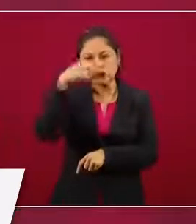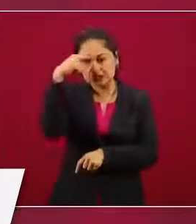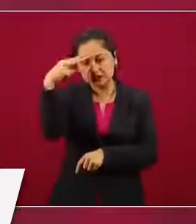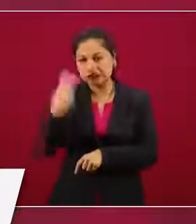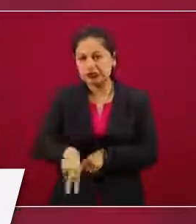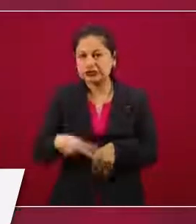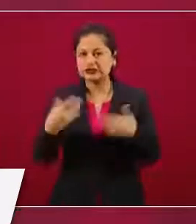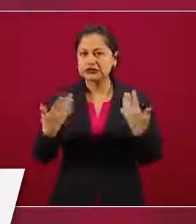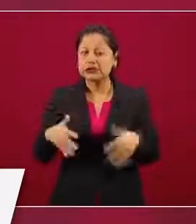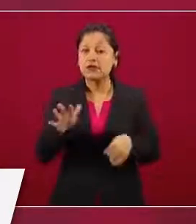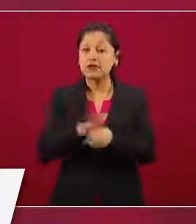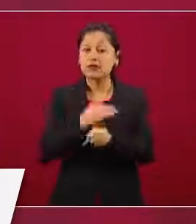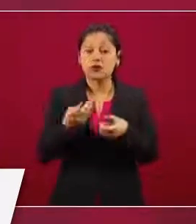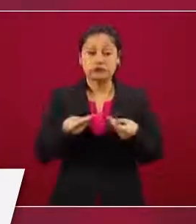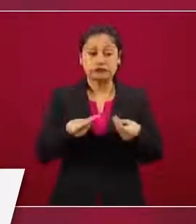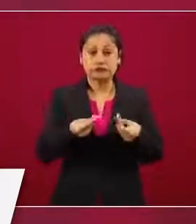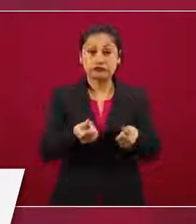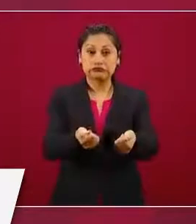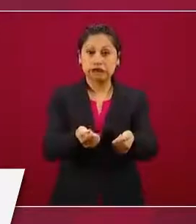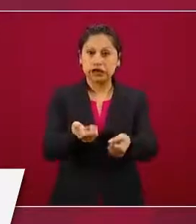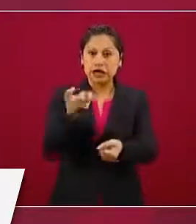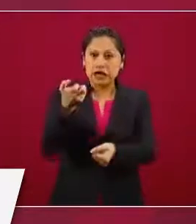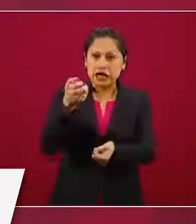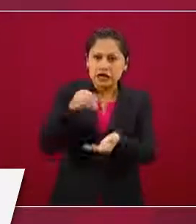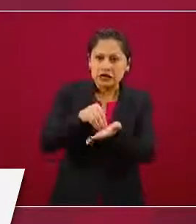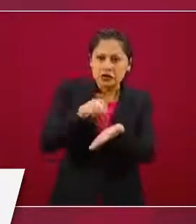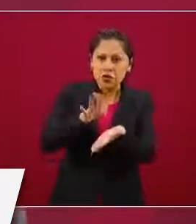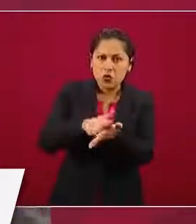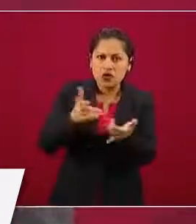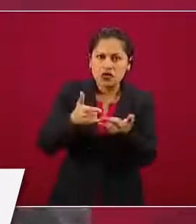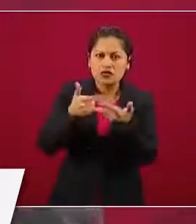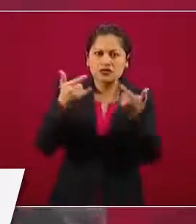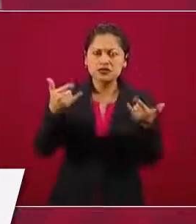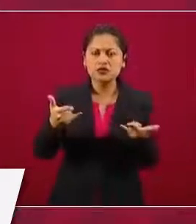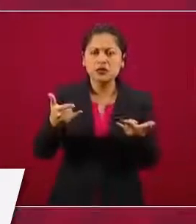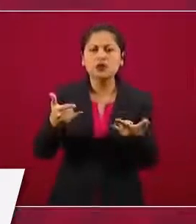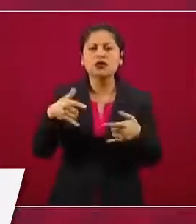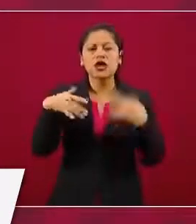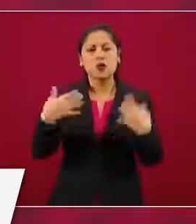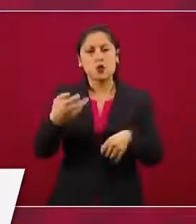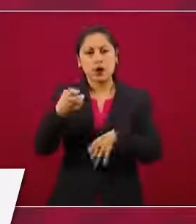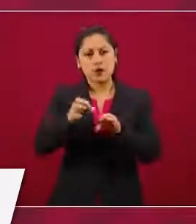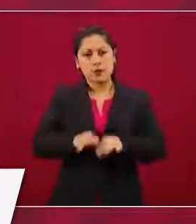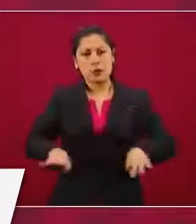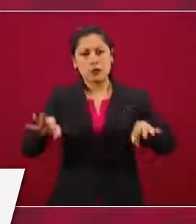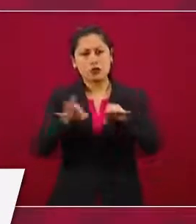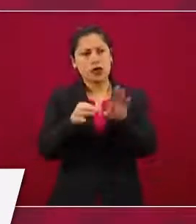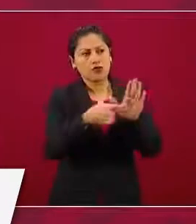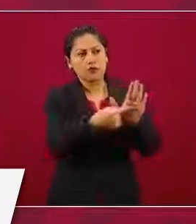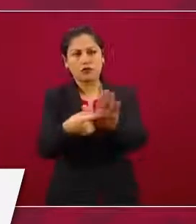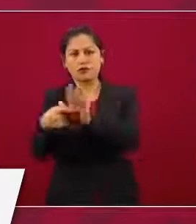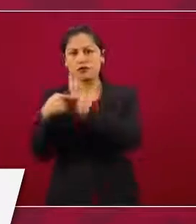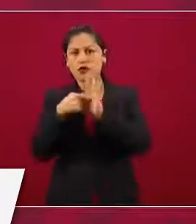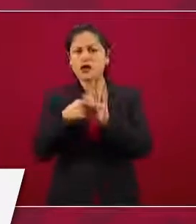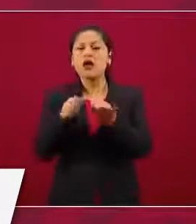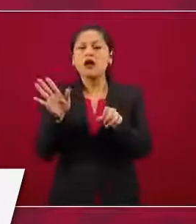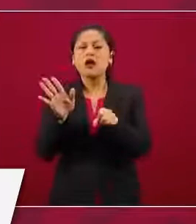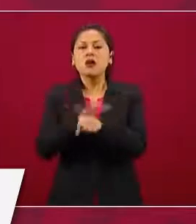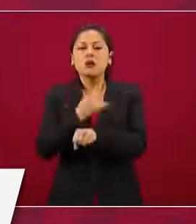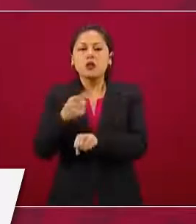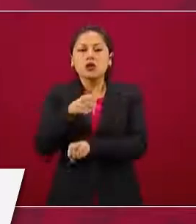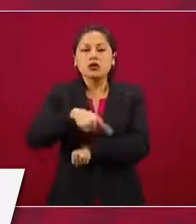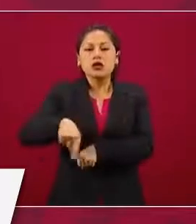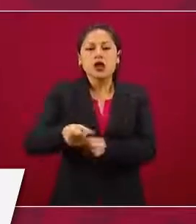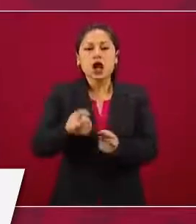porque los conservadores fueron sembrando la idea de que el gobierno